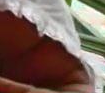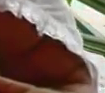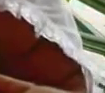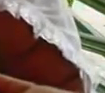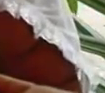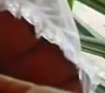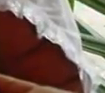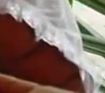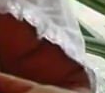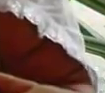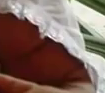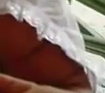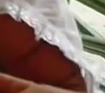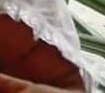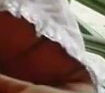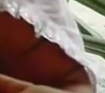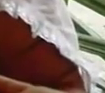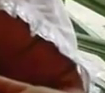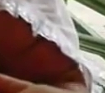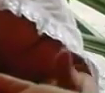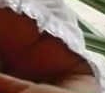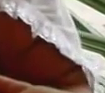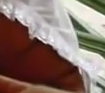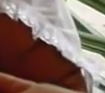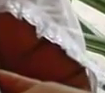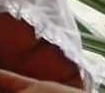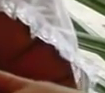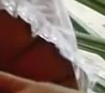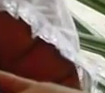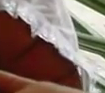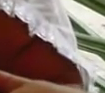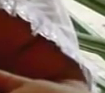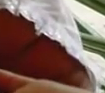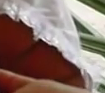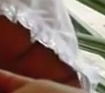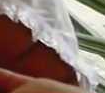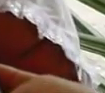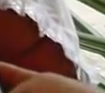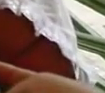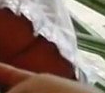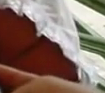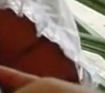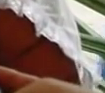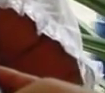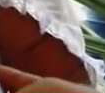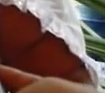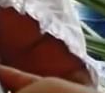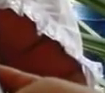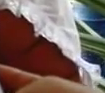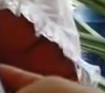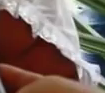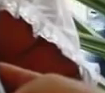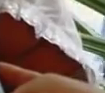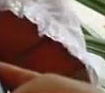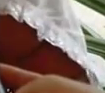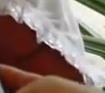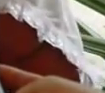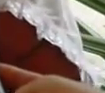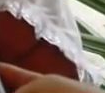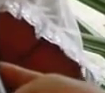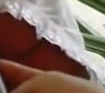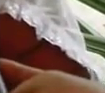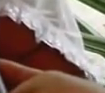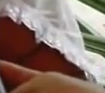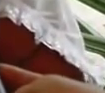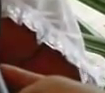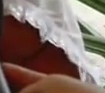plantas medicinales que provee, ¿no?, la tierra, la nuestra madre tierra, entonces en la cual nosotros siempre tenemos esa costumbre todavía